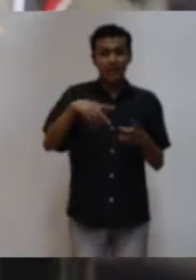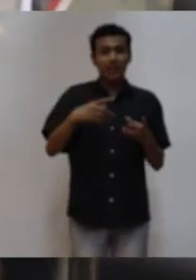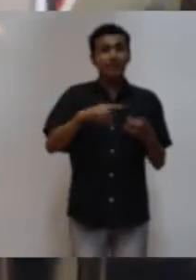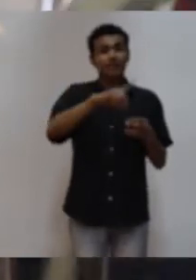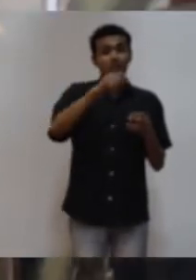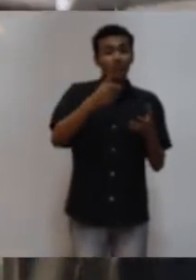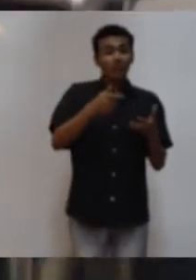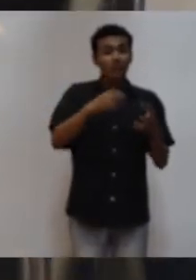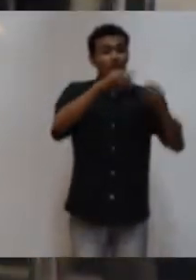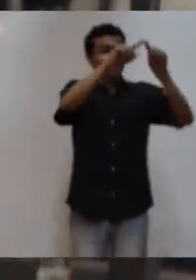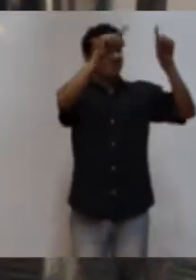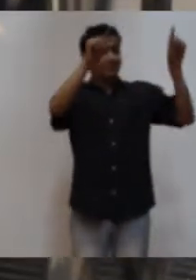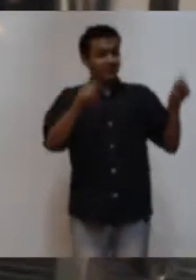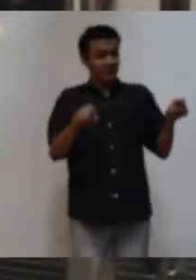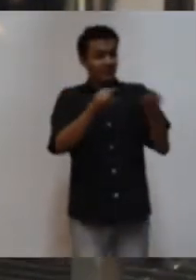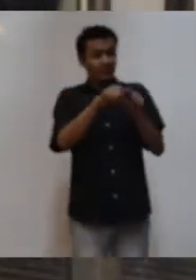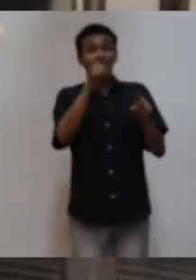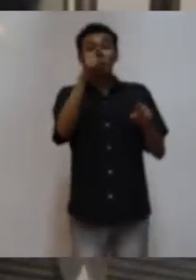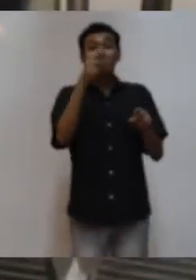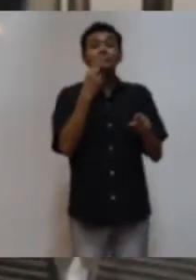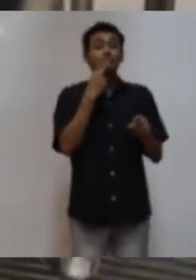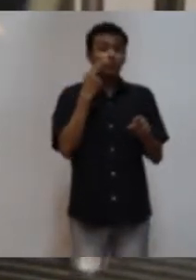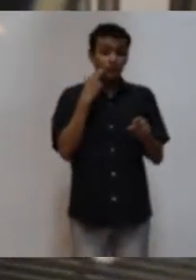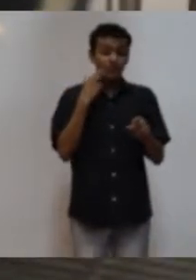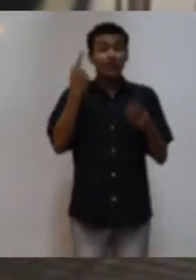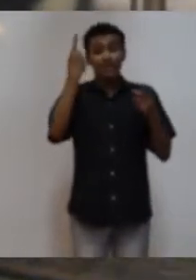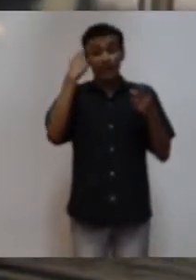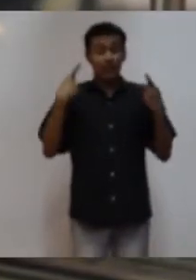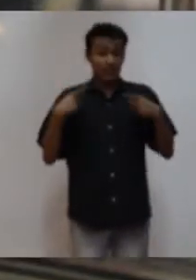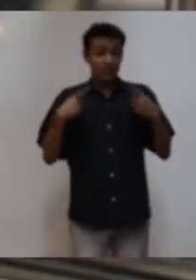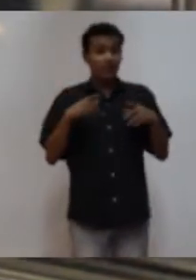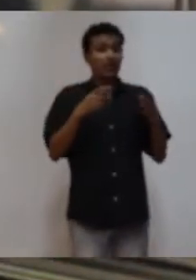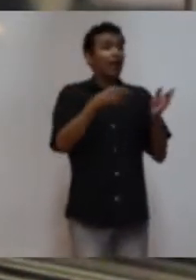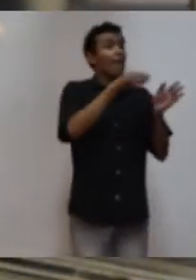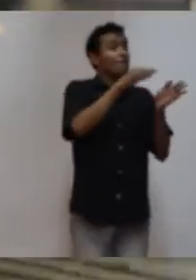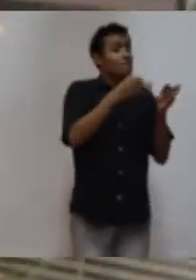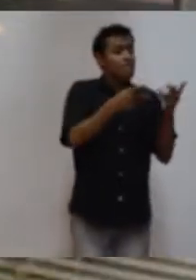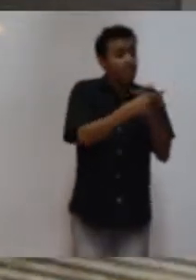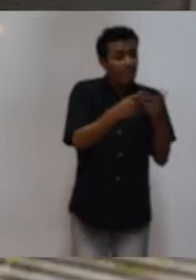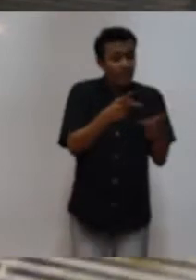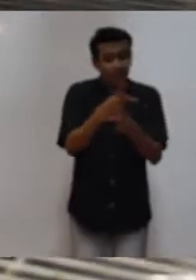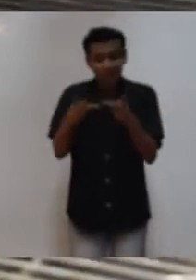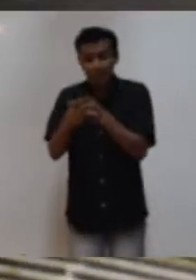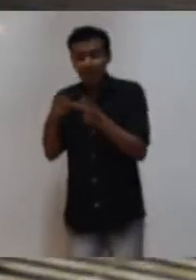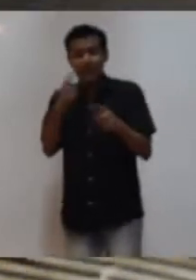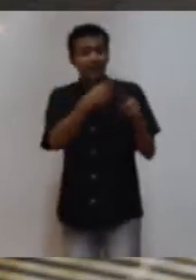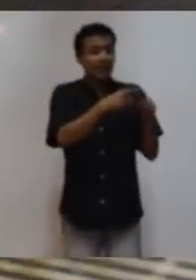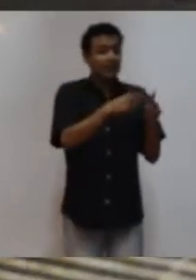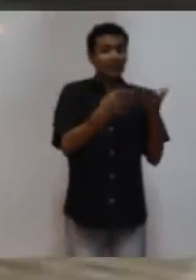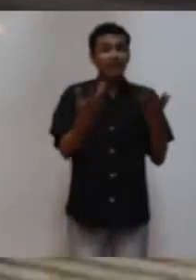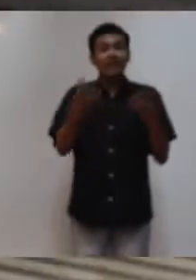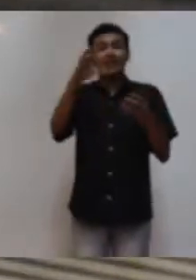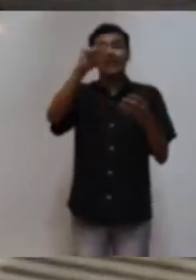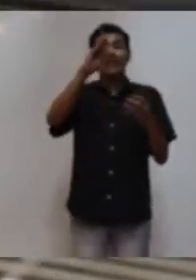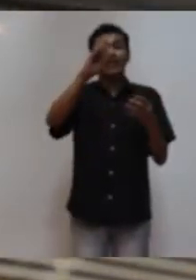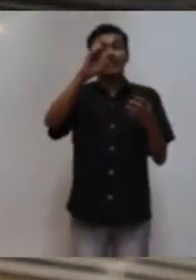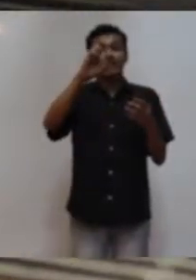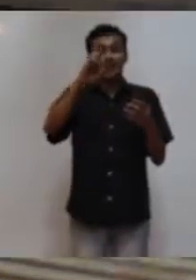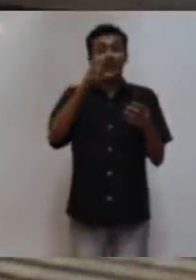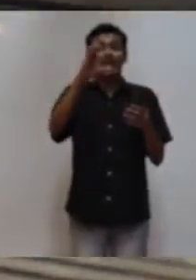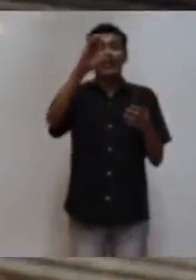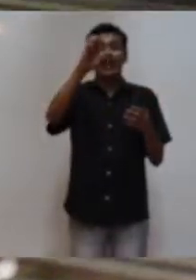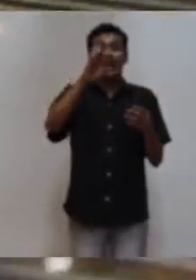principal herramienta de los baristas con la cual preparamos la base de las bebidas de la barra de café el expreso